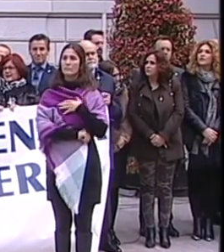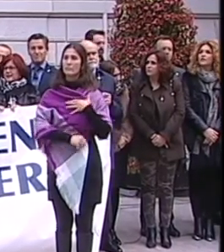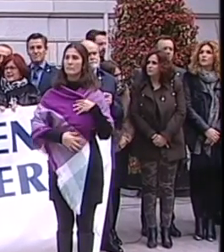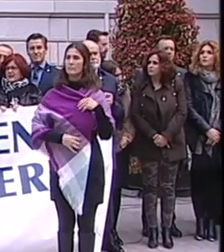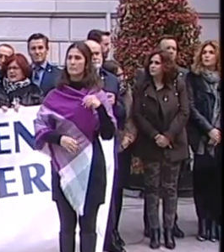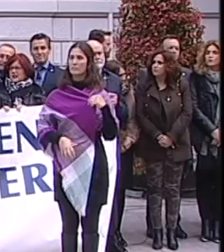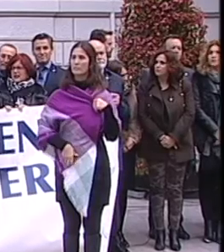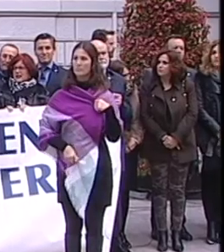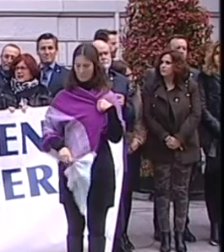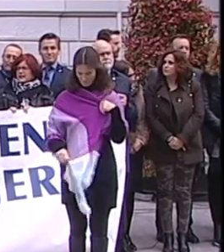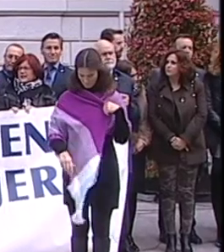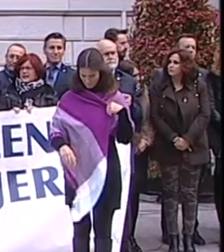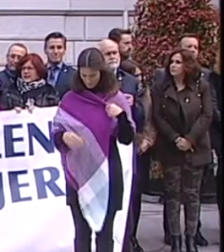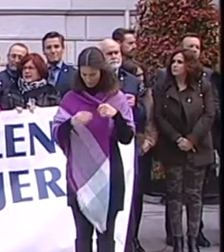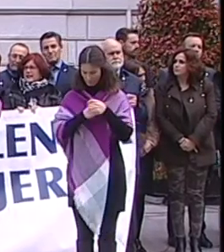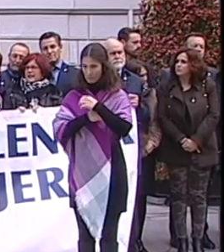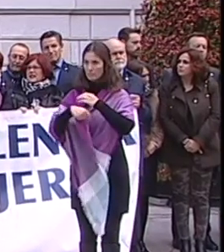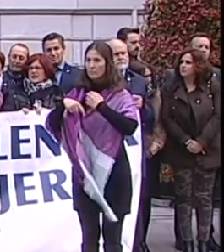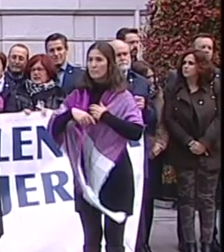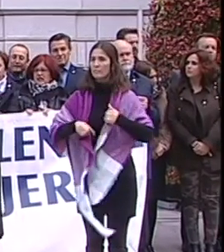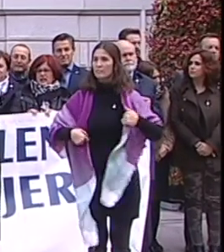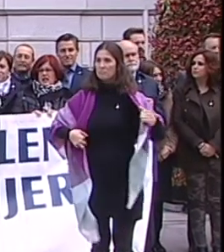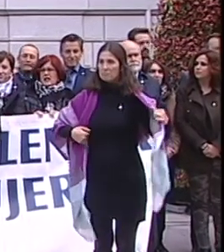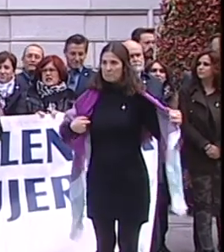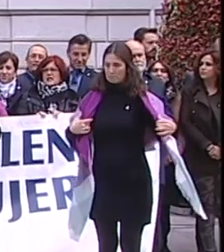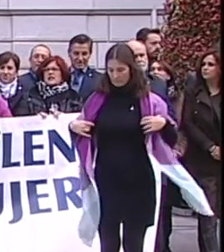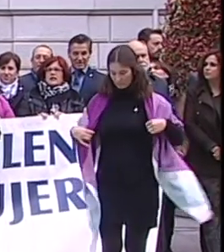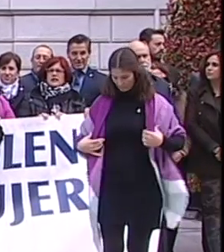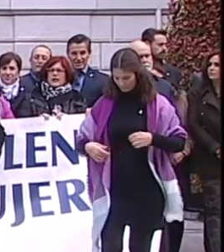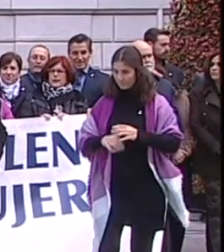servicio 016 online en el correo electrónico